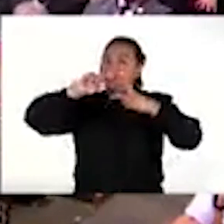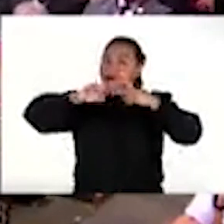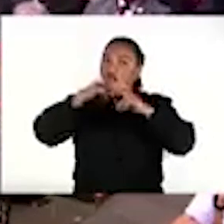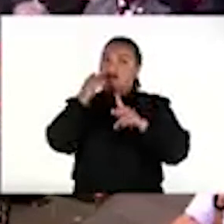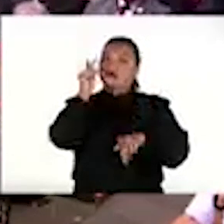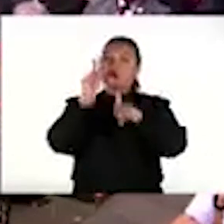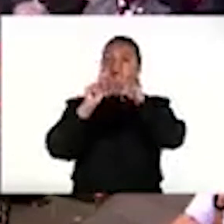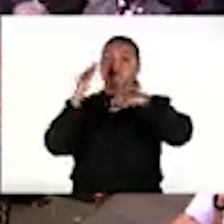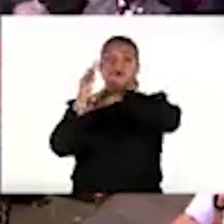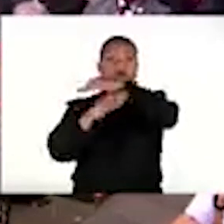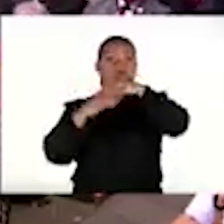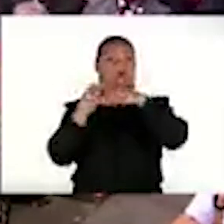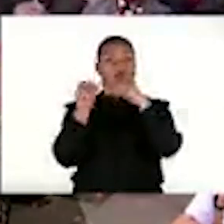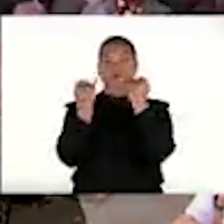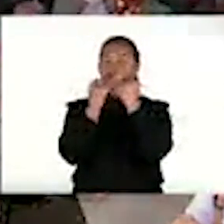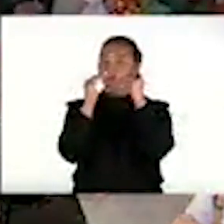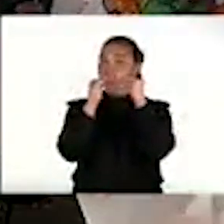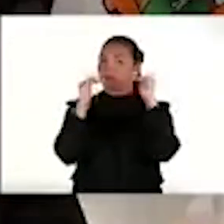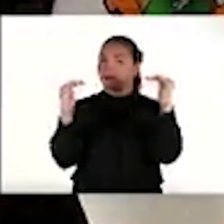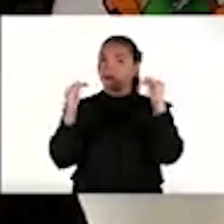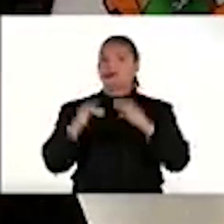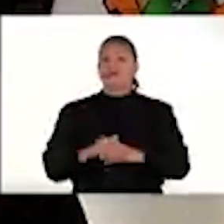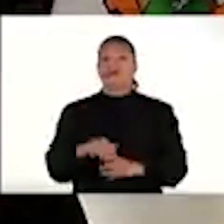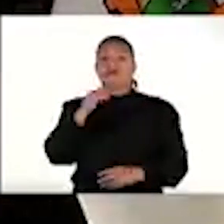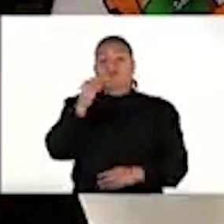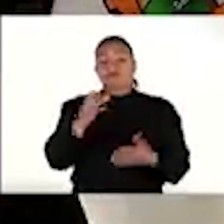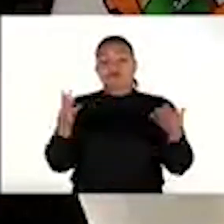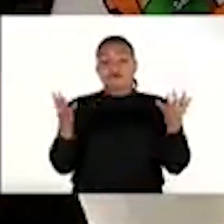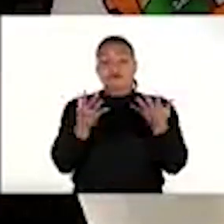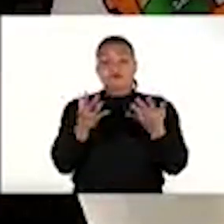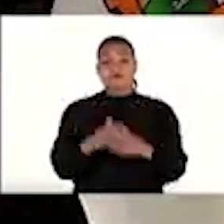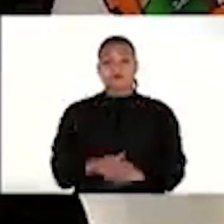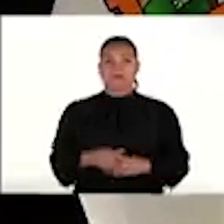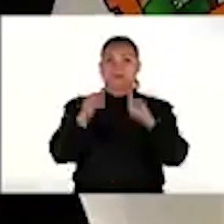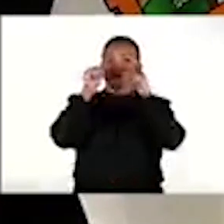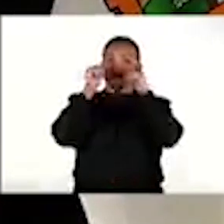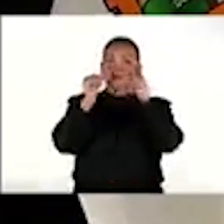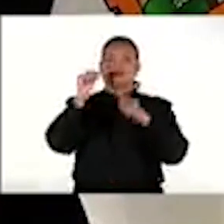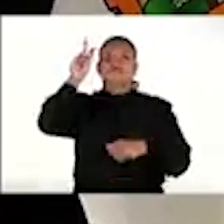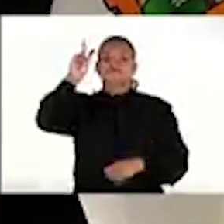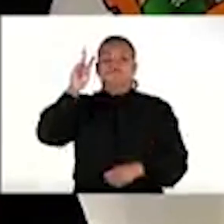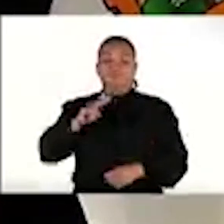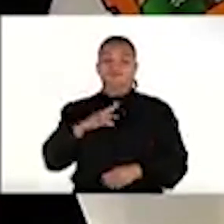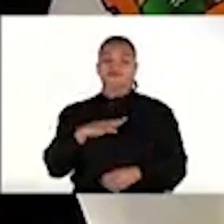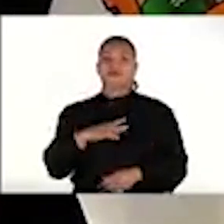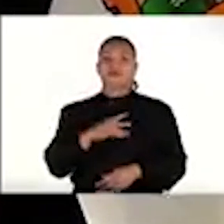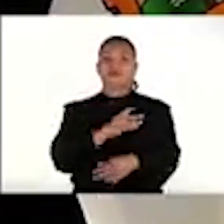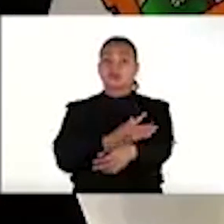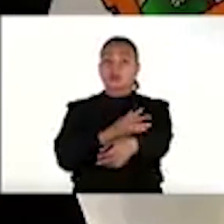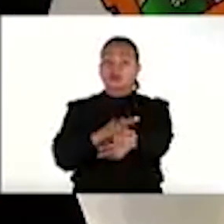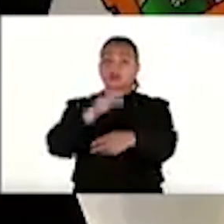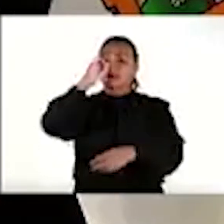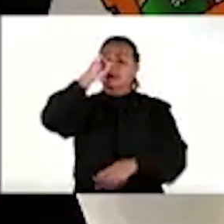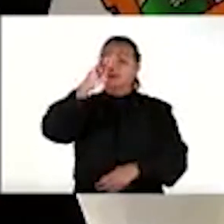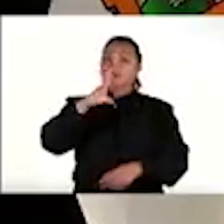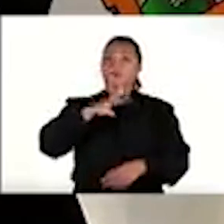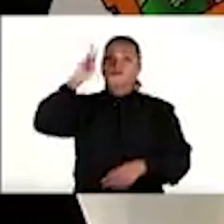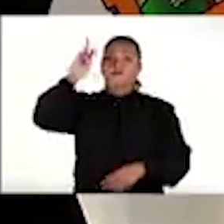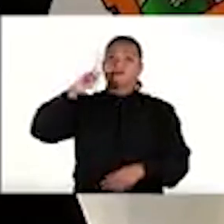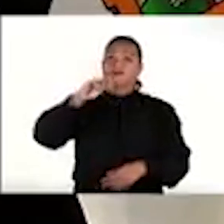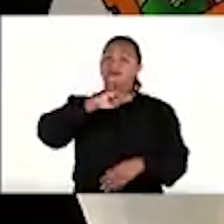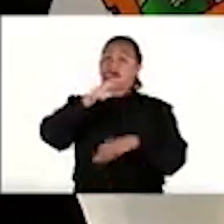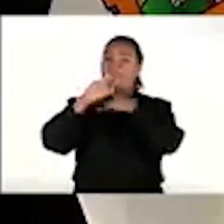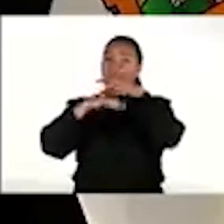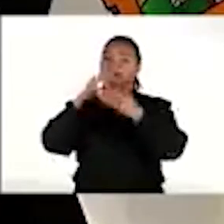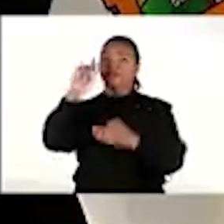con todas y todos. Así se ha hecho. El trato franco y respetuoso es una realidad en la universidad,